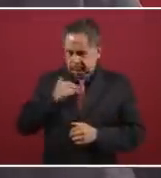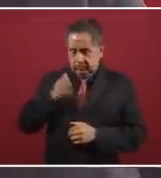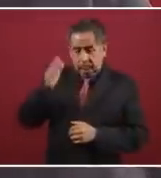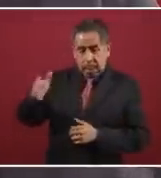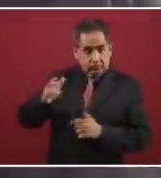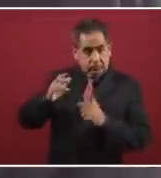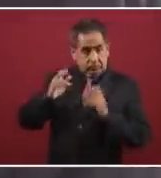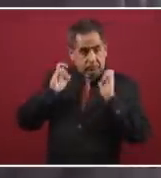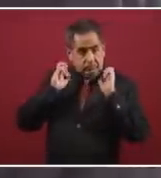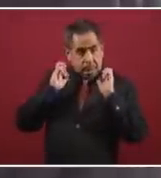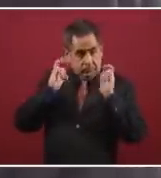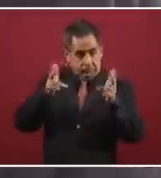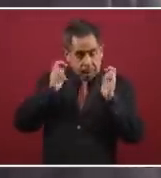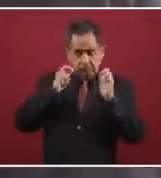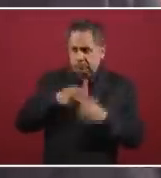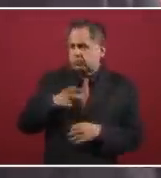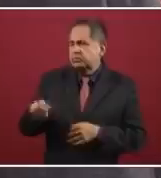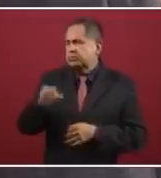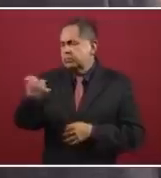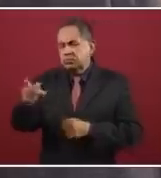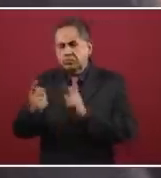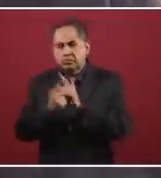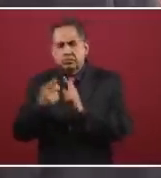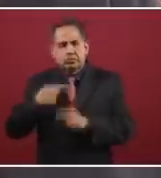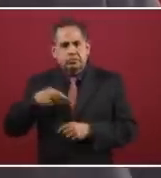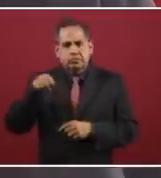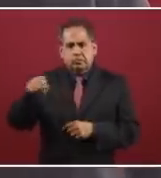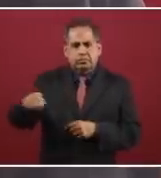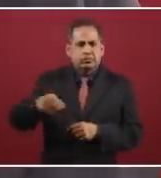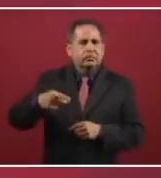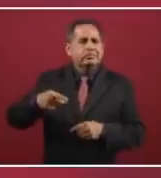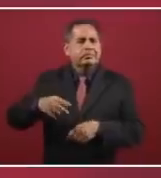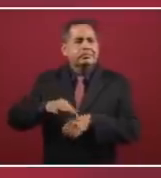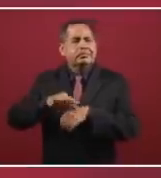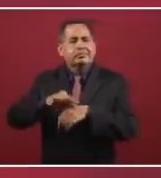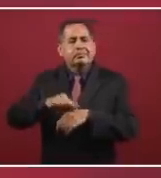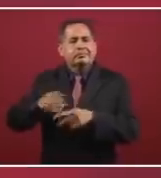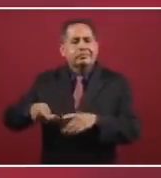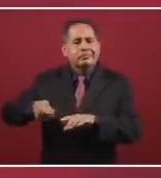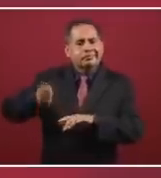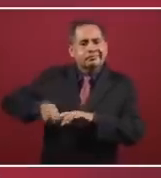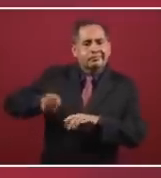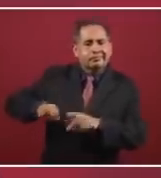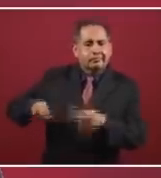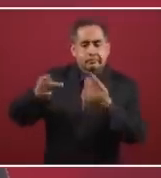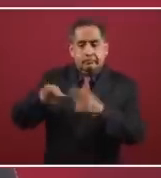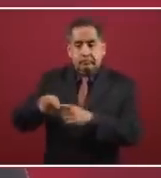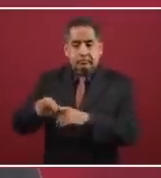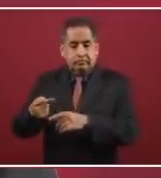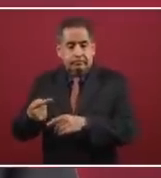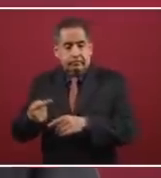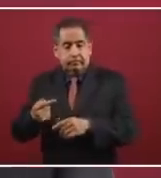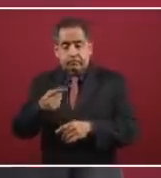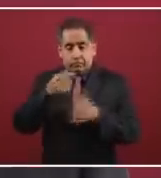Chiapas, le preguntaba yo a un carnicero, mataba una res